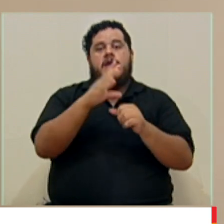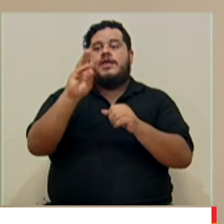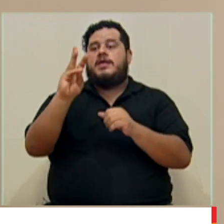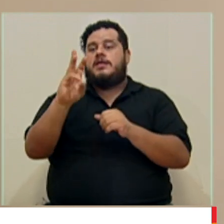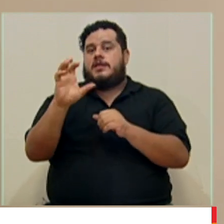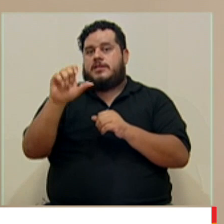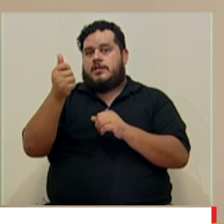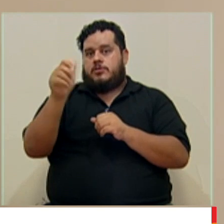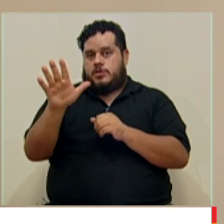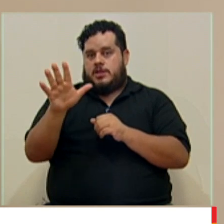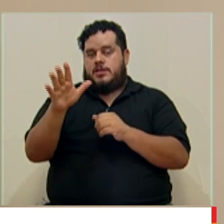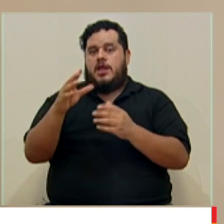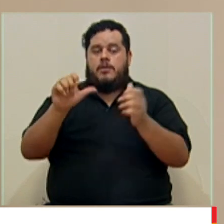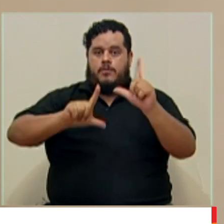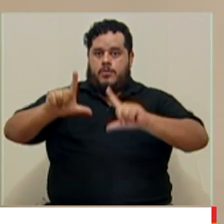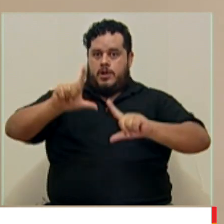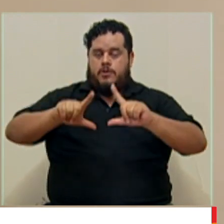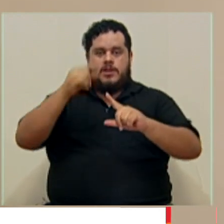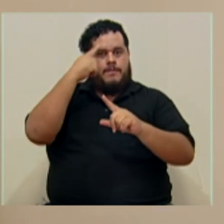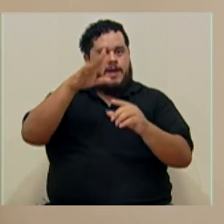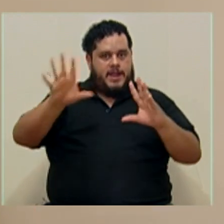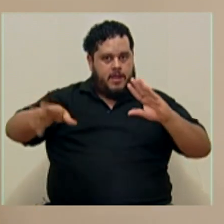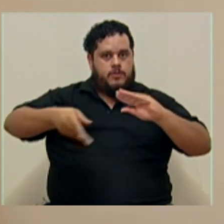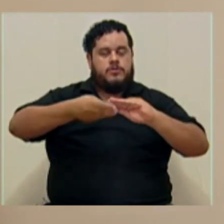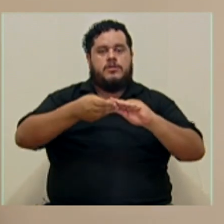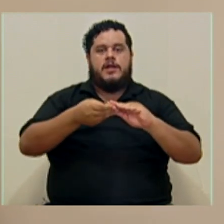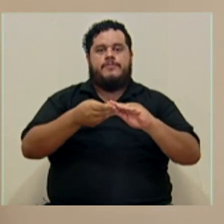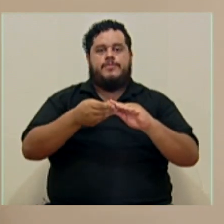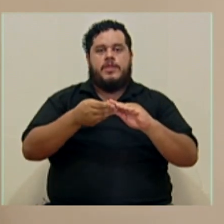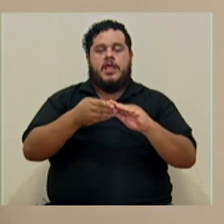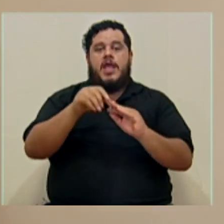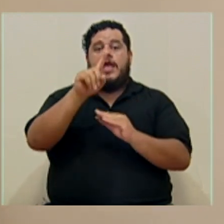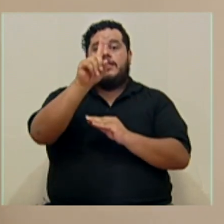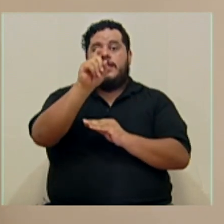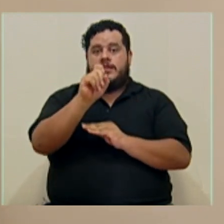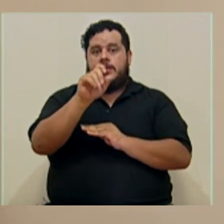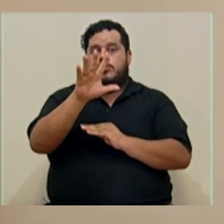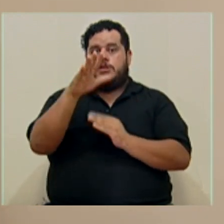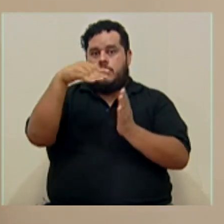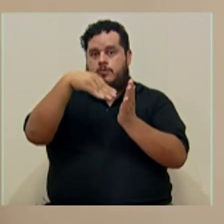615 son por laboratorio, para un total de